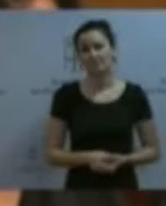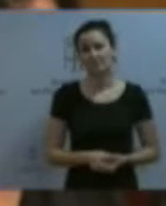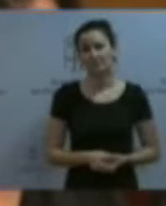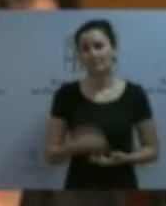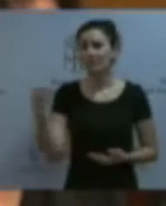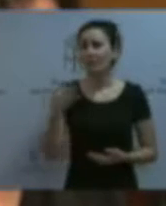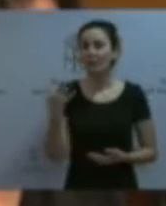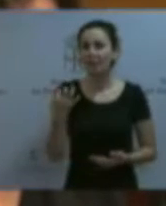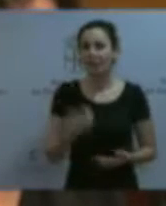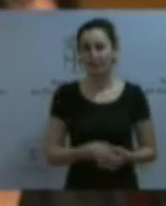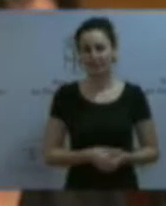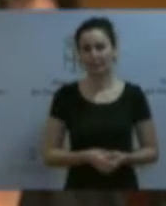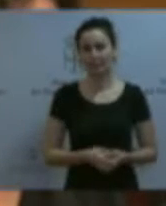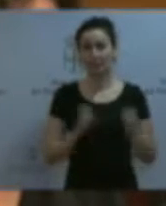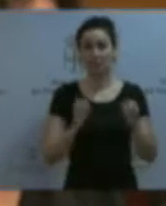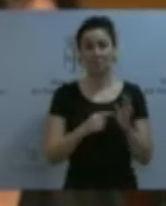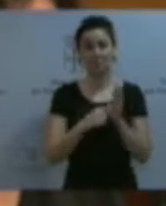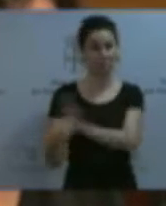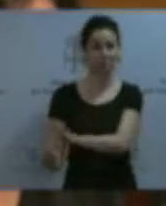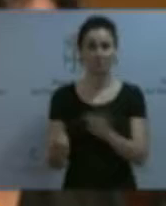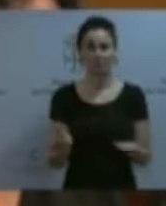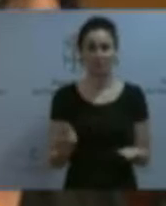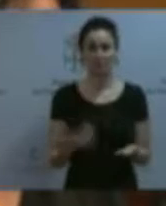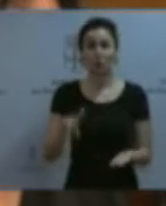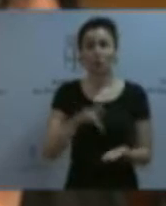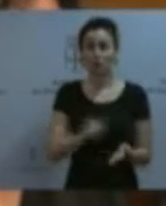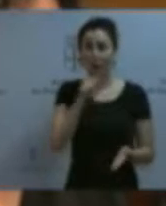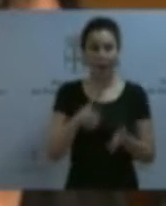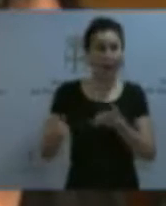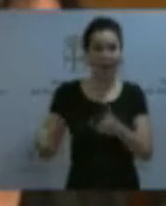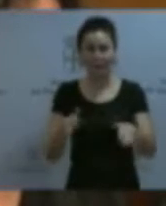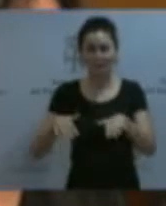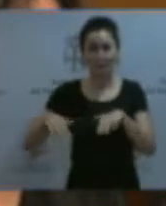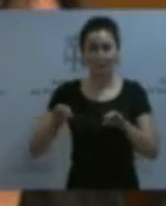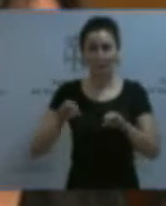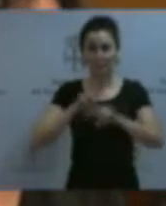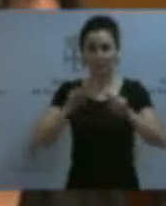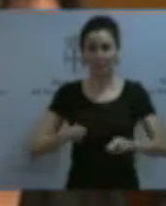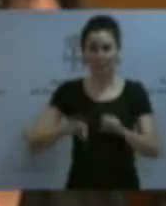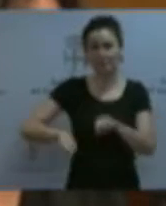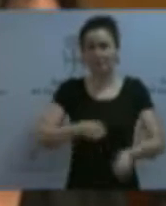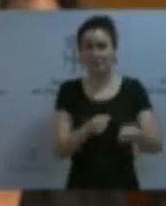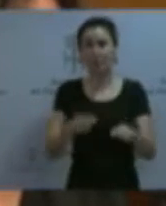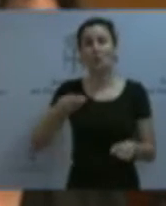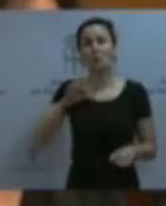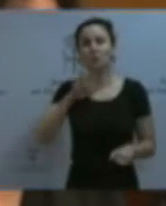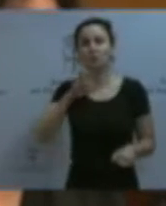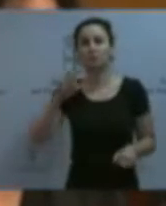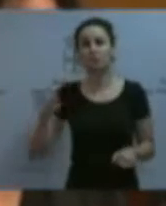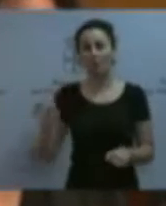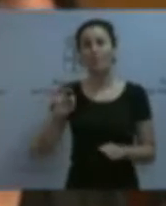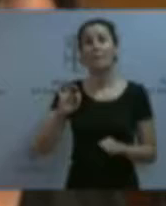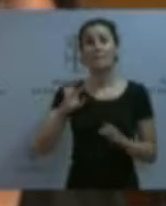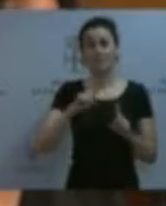terminar con esta discriminación en el descenso internacional del Sella, porque tanto Busto como Manchón son